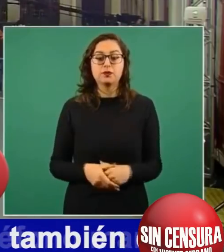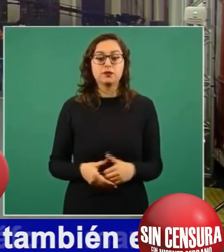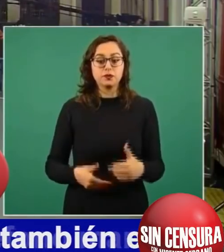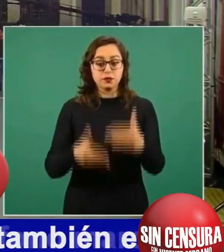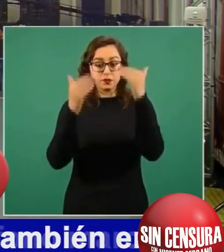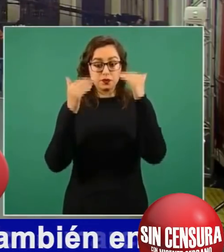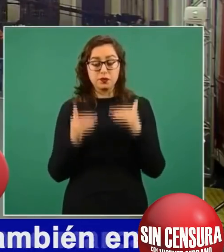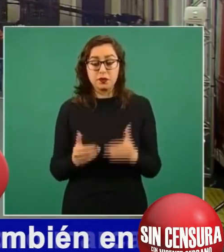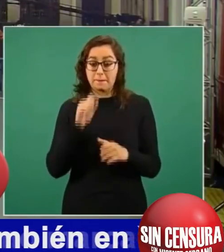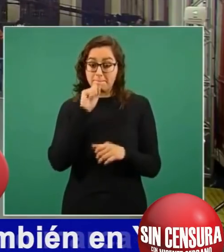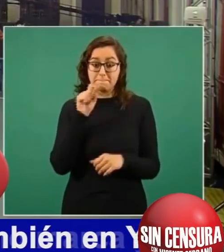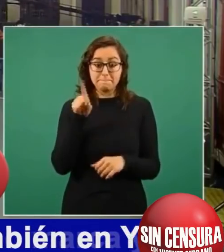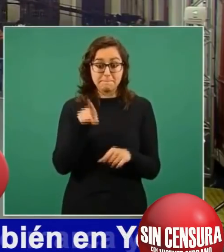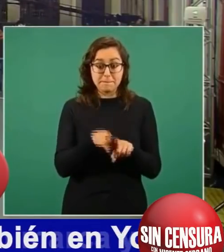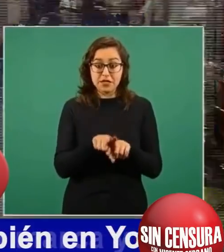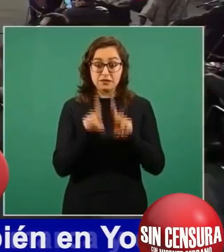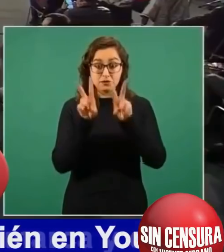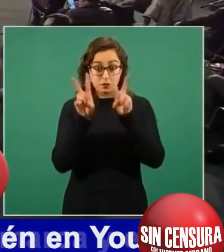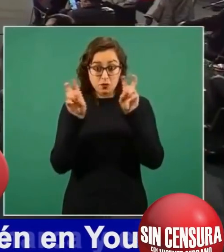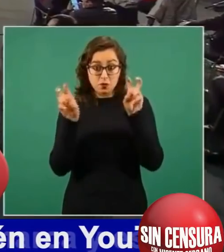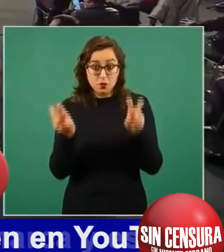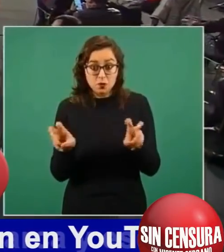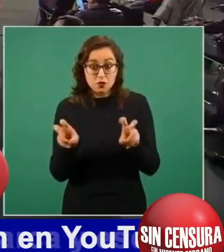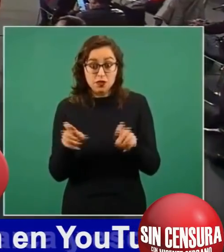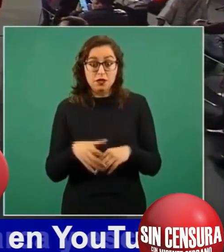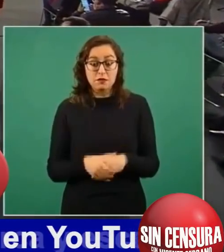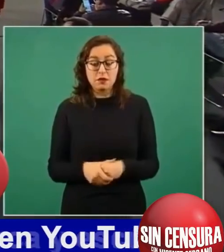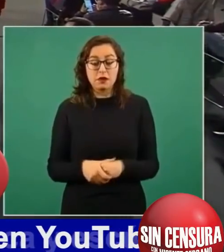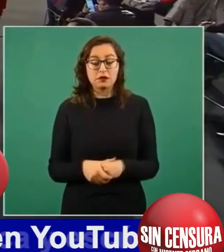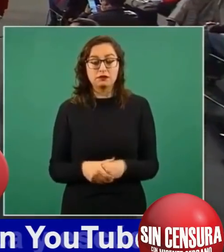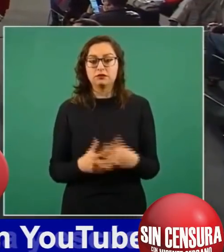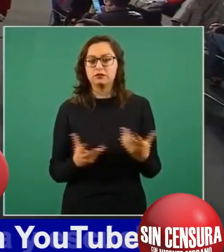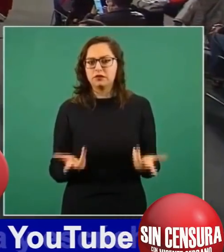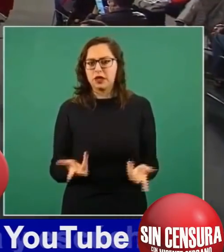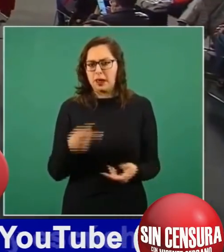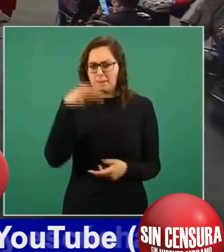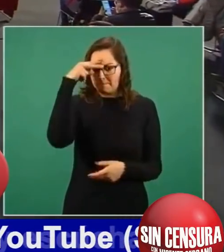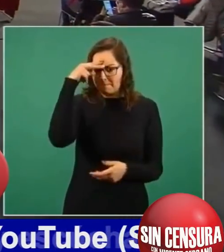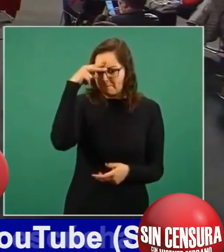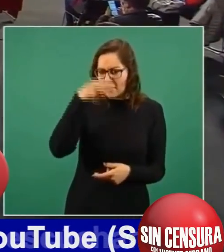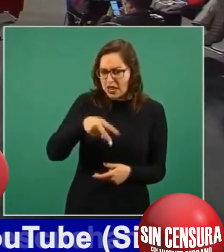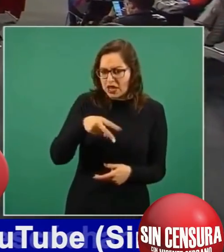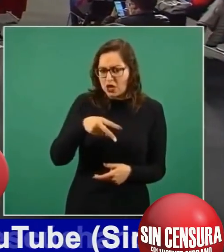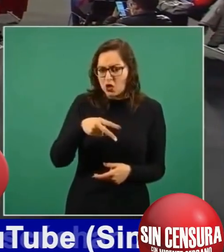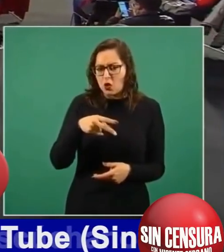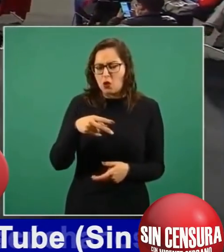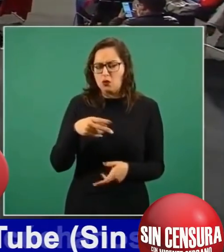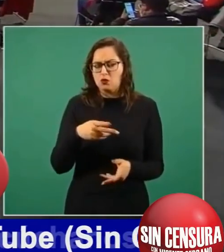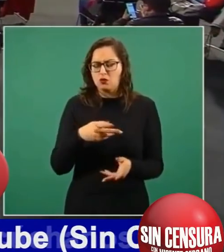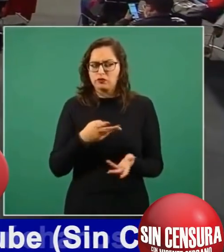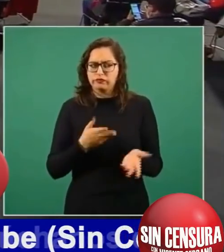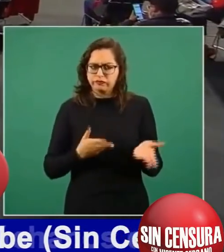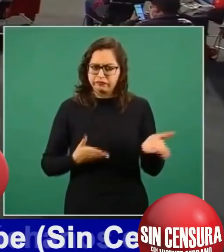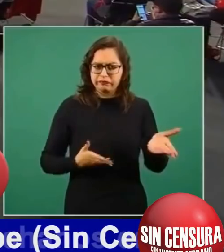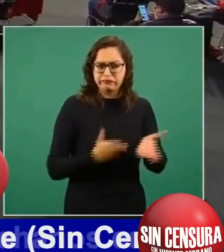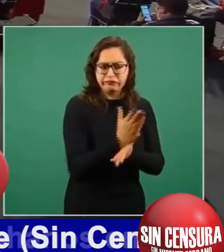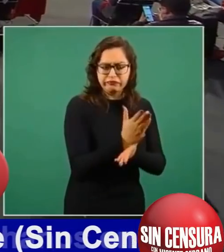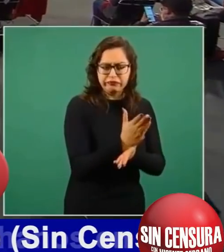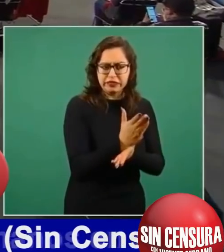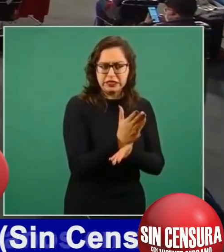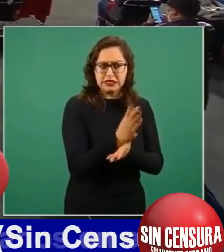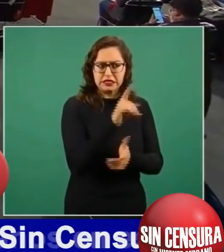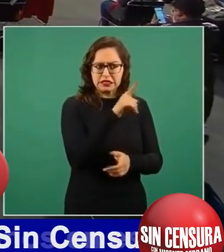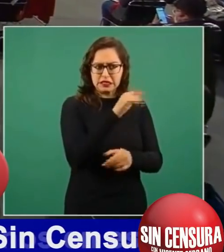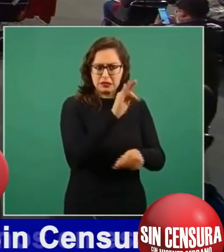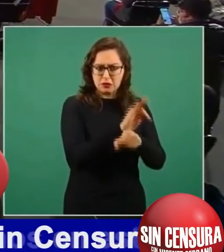solo preguntarle, entonces, para aclarar, ¿no estaría México buscando interceder por el fiscal o por